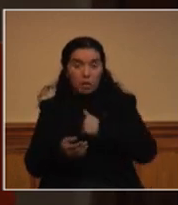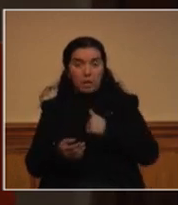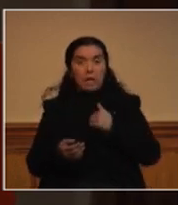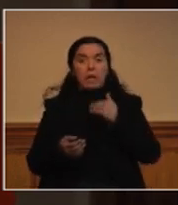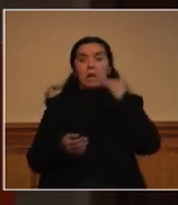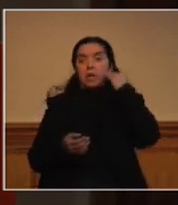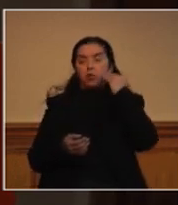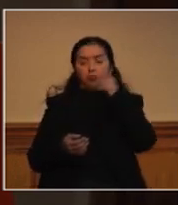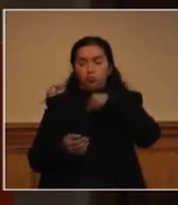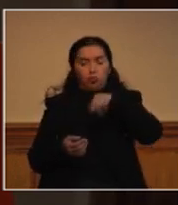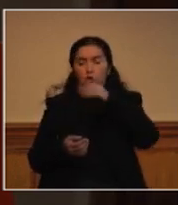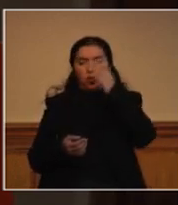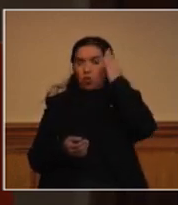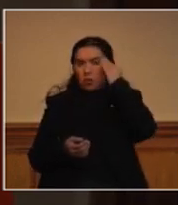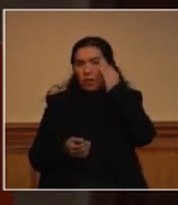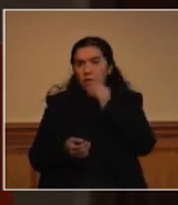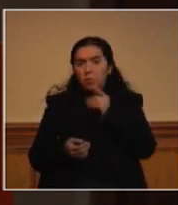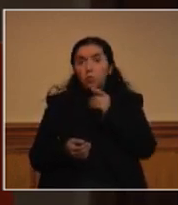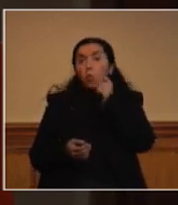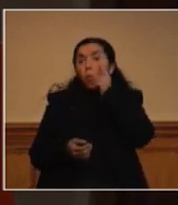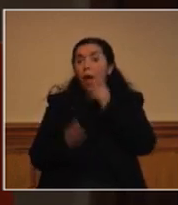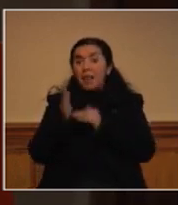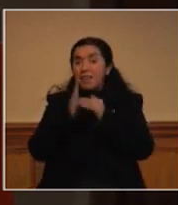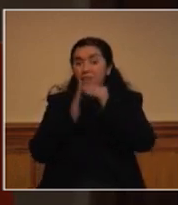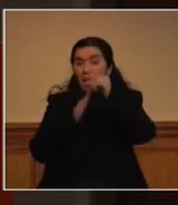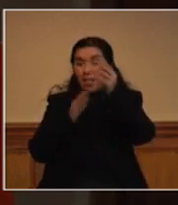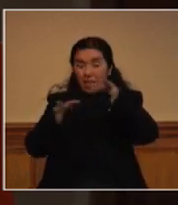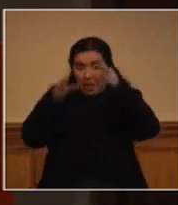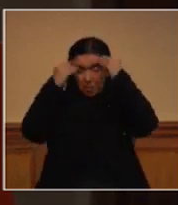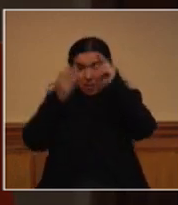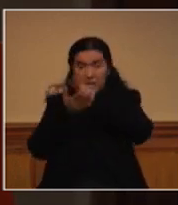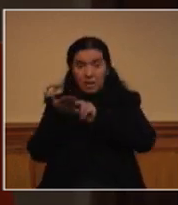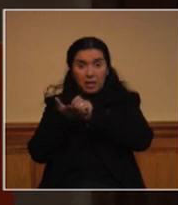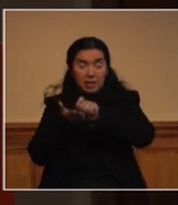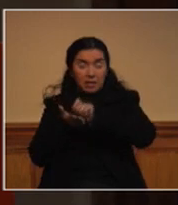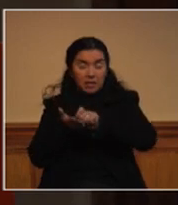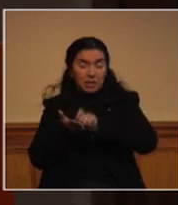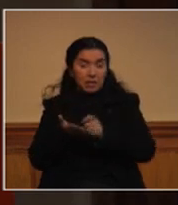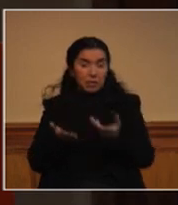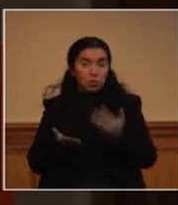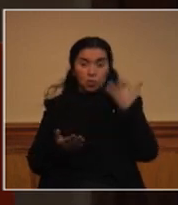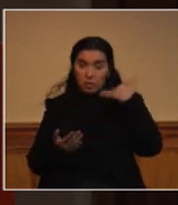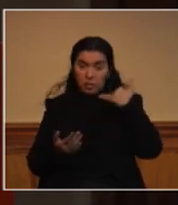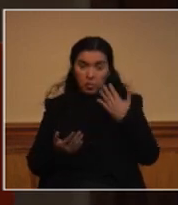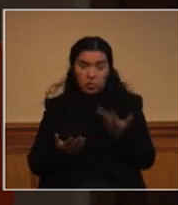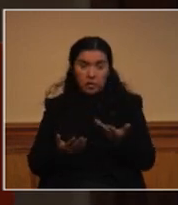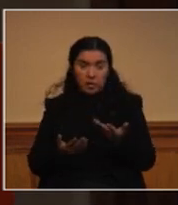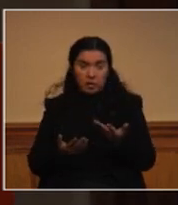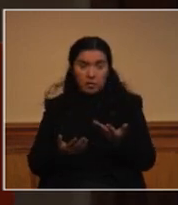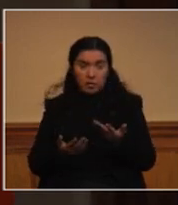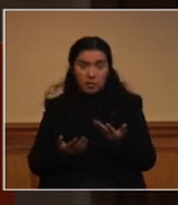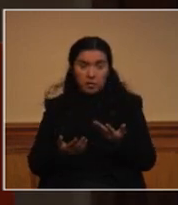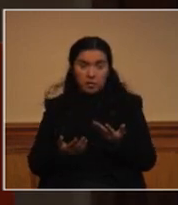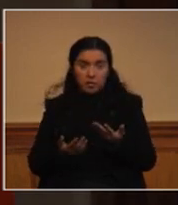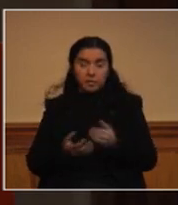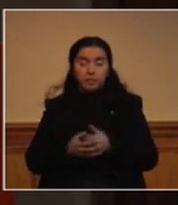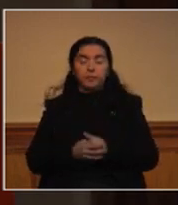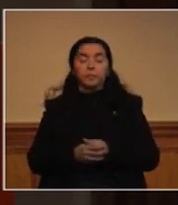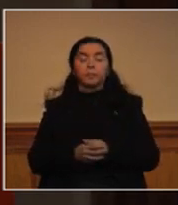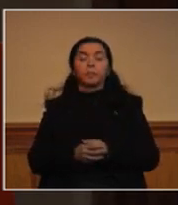su nivel de aprendizaje de la lectoescritura, porque eso es un dato también importante, ¿no?, que consideramos leer y